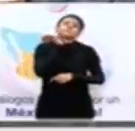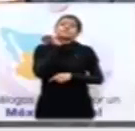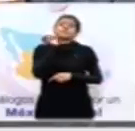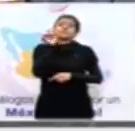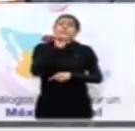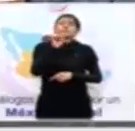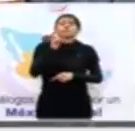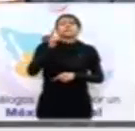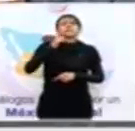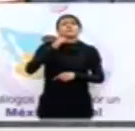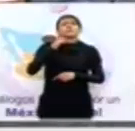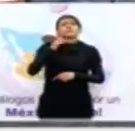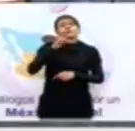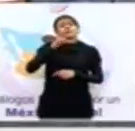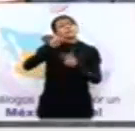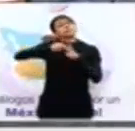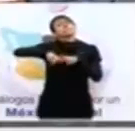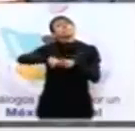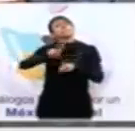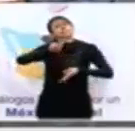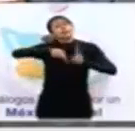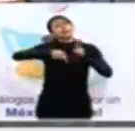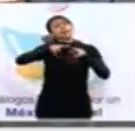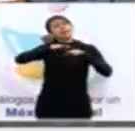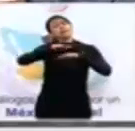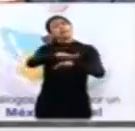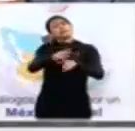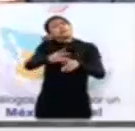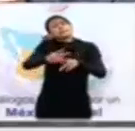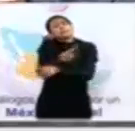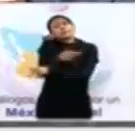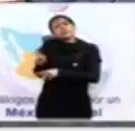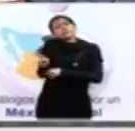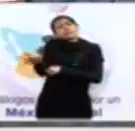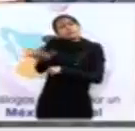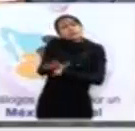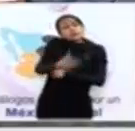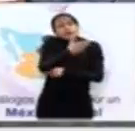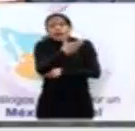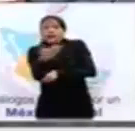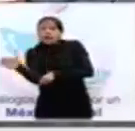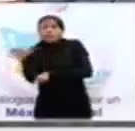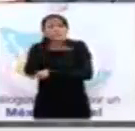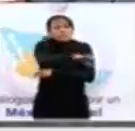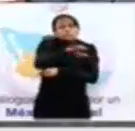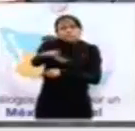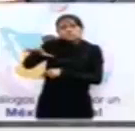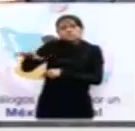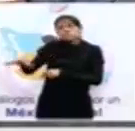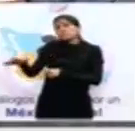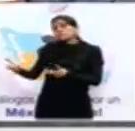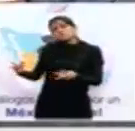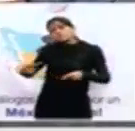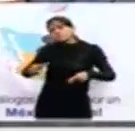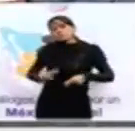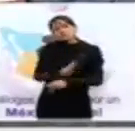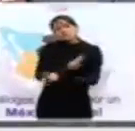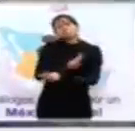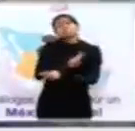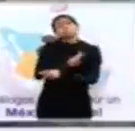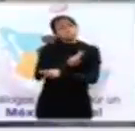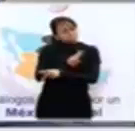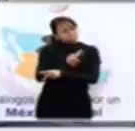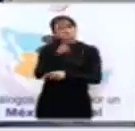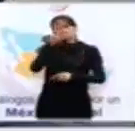la ruralidad tenemos una serie de formas de aproximarnos a ella. Efectivamente, muy bien